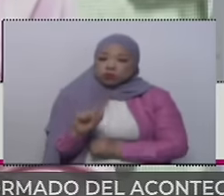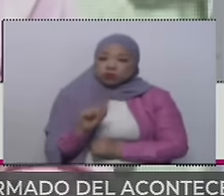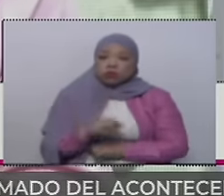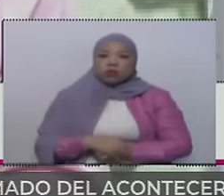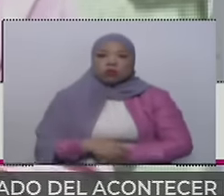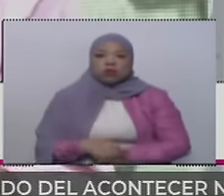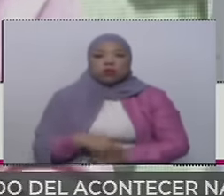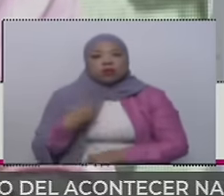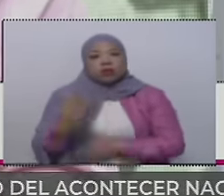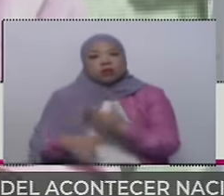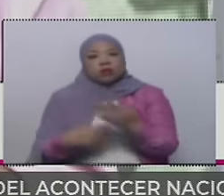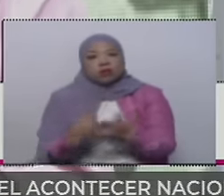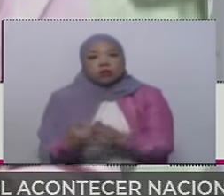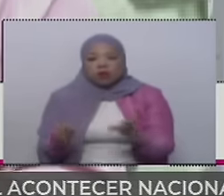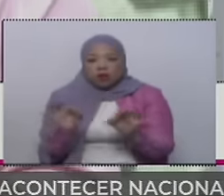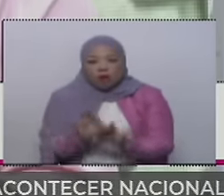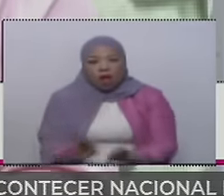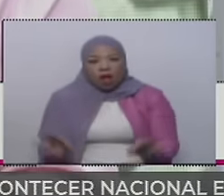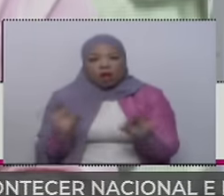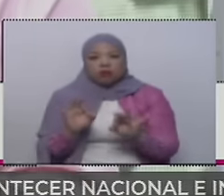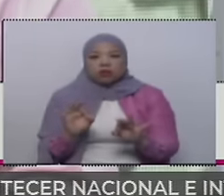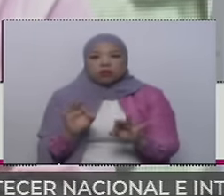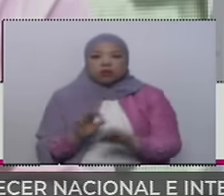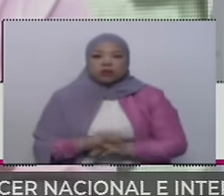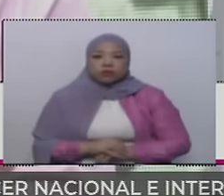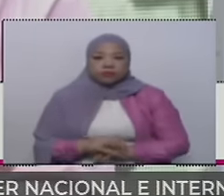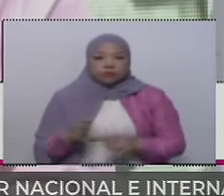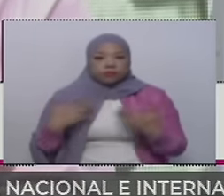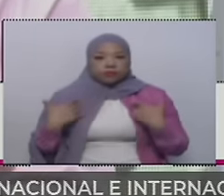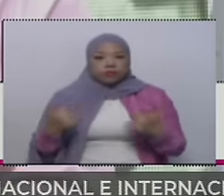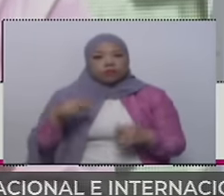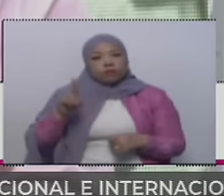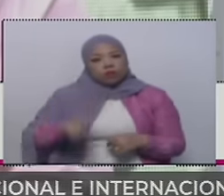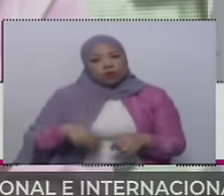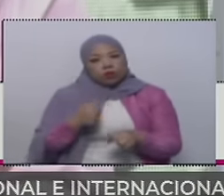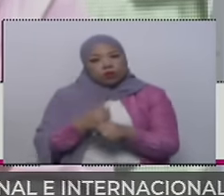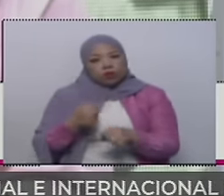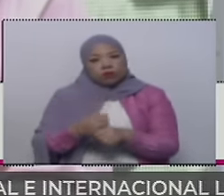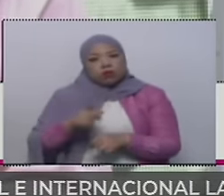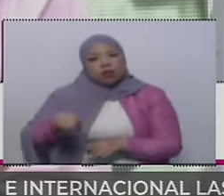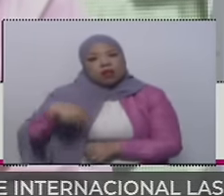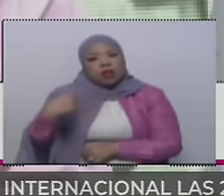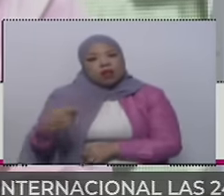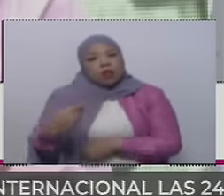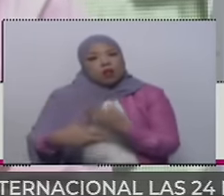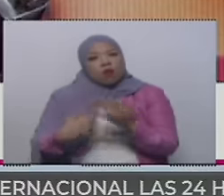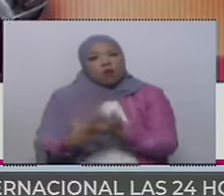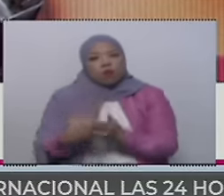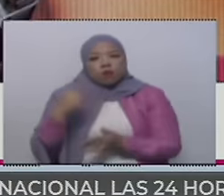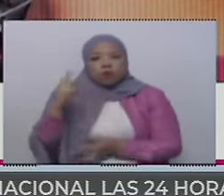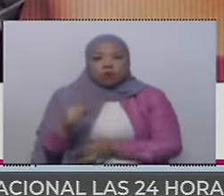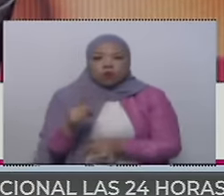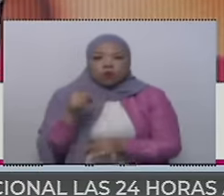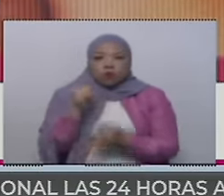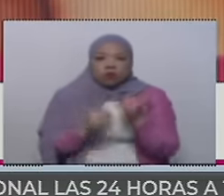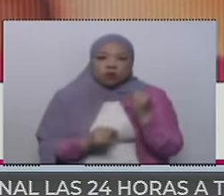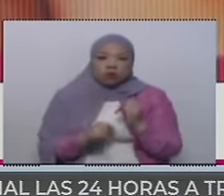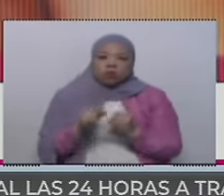ese escenario, bueno, es no que, debe ser, que salud, no debe ser. La salud nunca debe quedar para después, y menos para el último